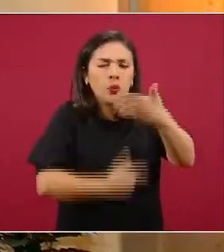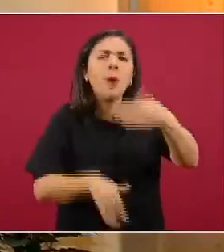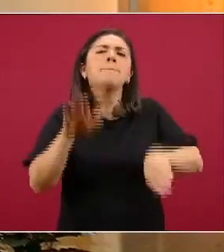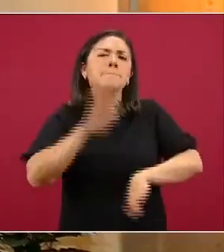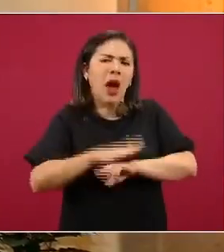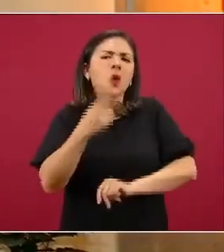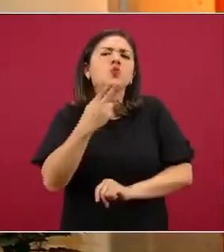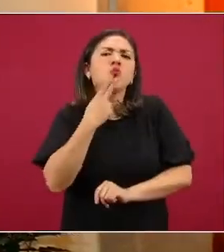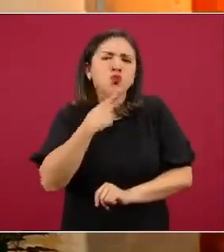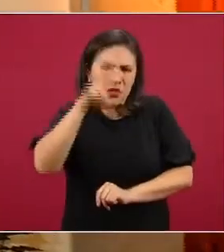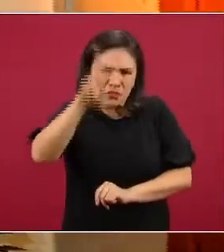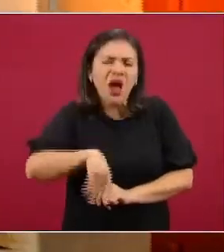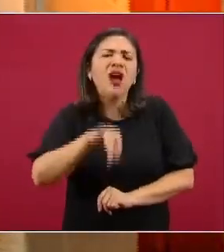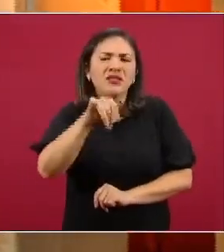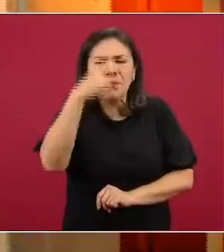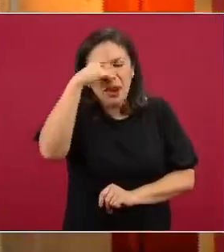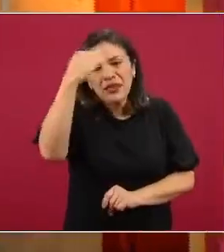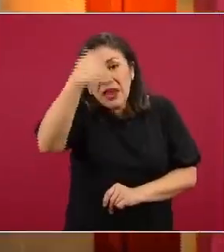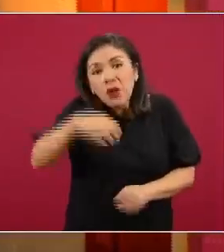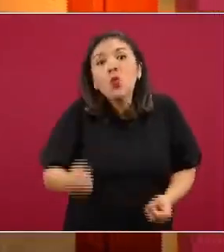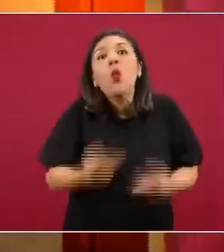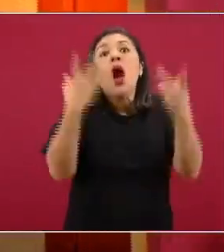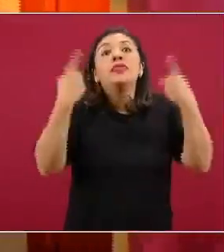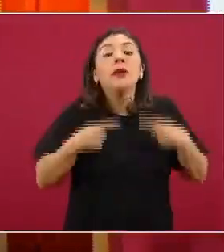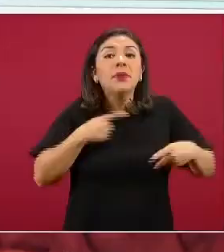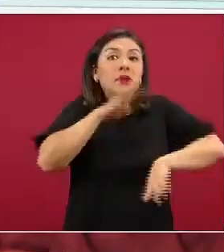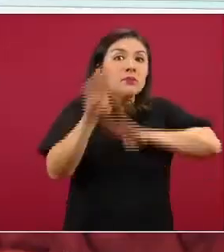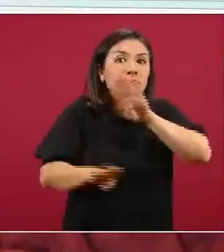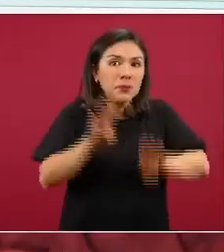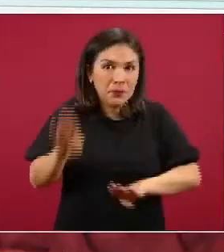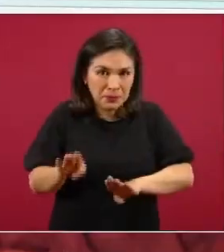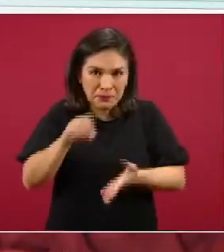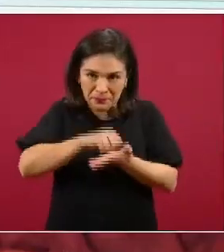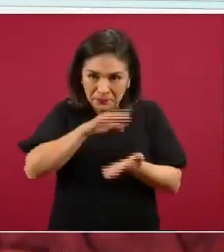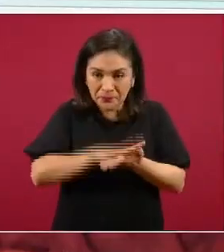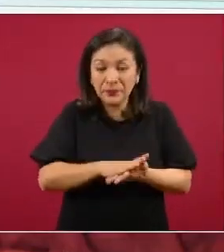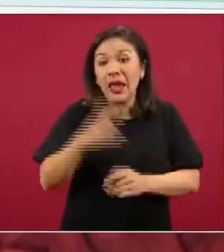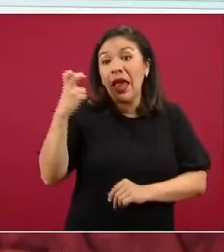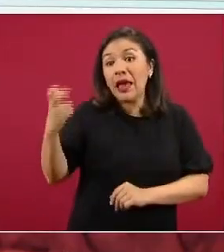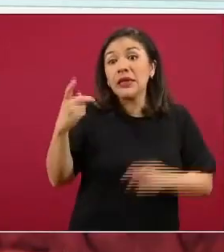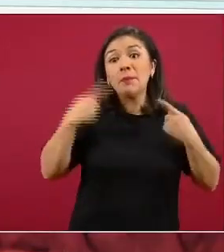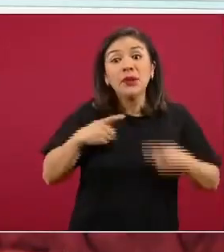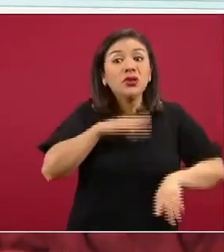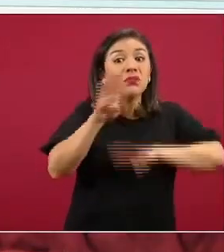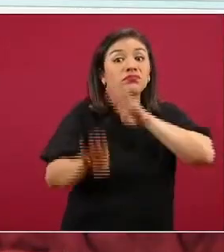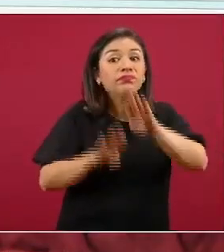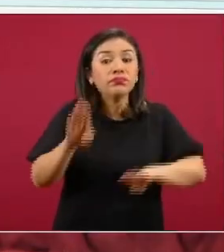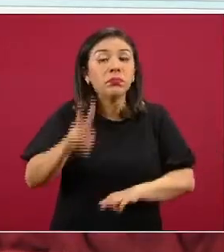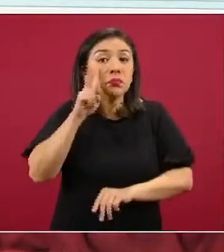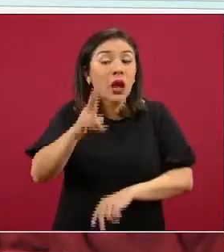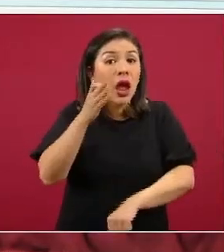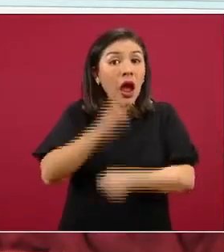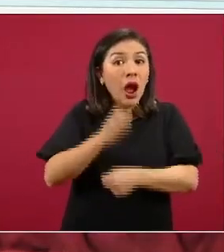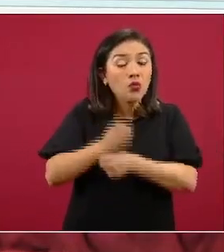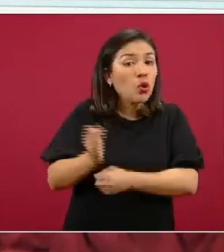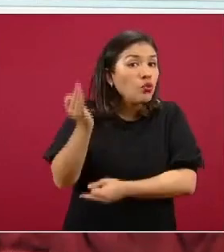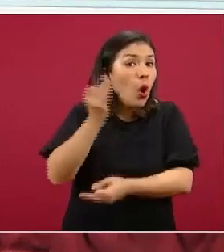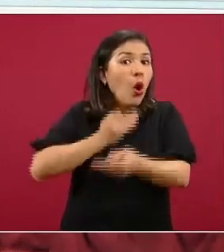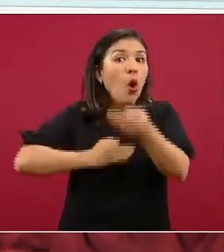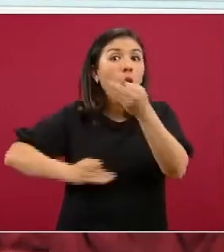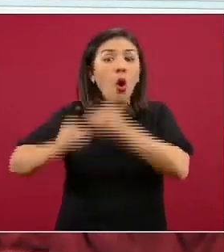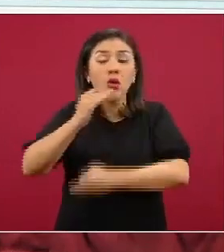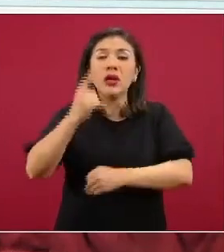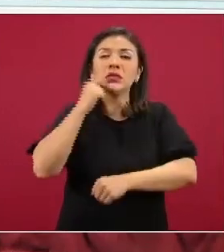útil para cuantificar el número total de defunciones. Y estas son las defunciones observadas que todas